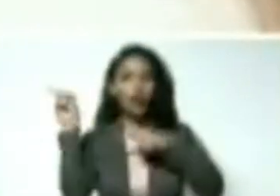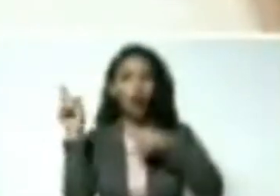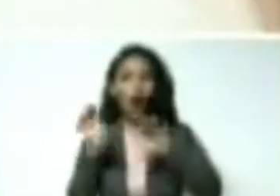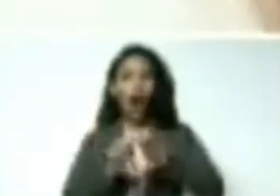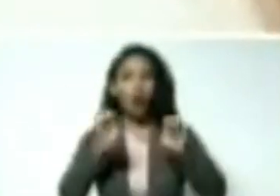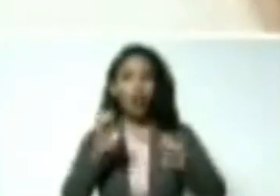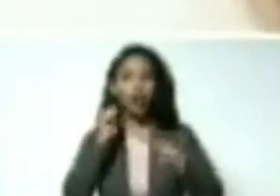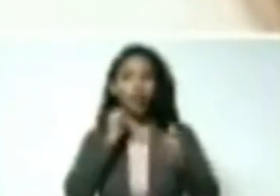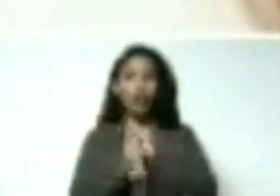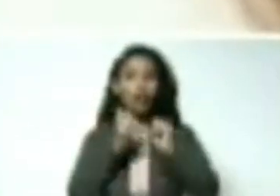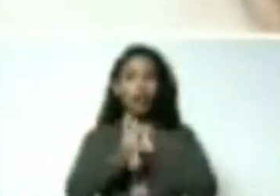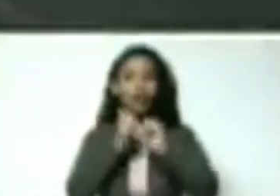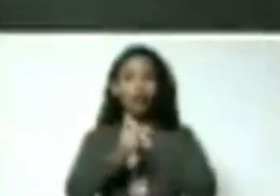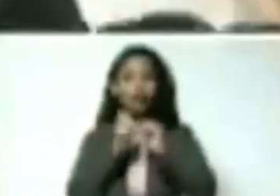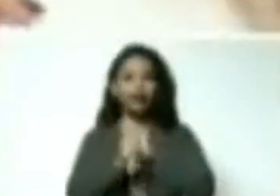educación física, mira.